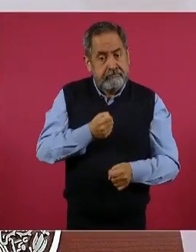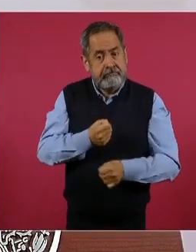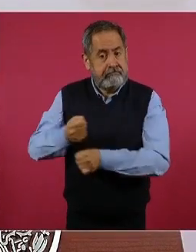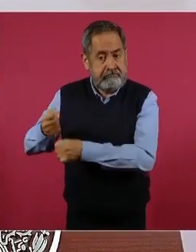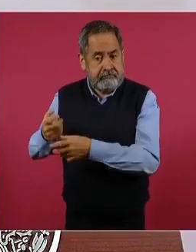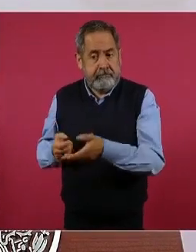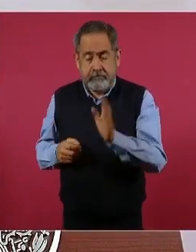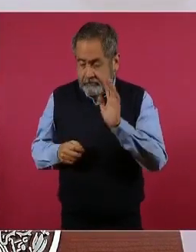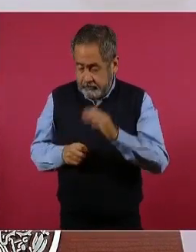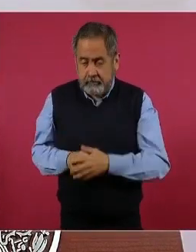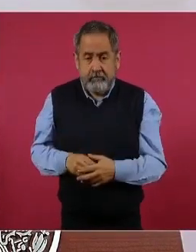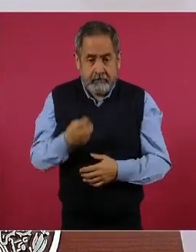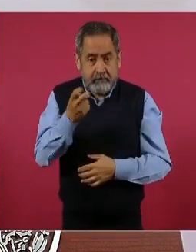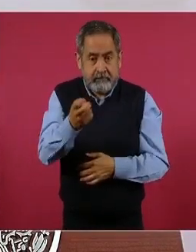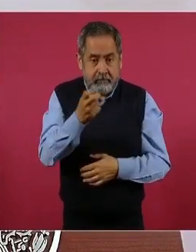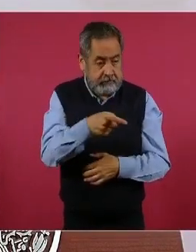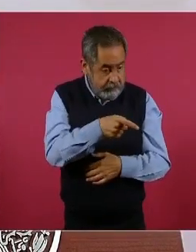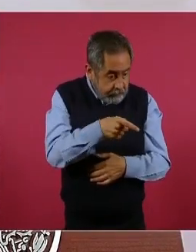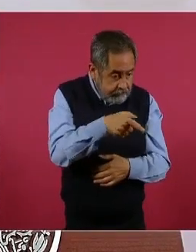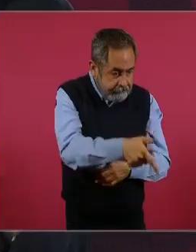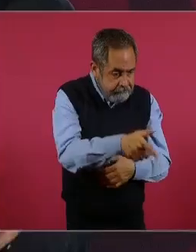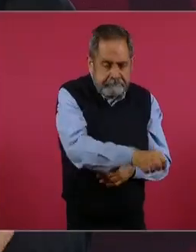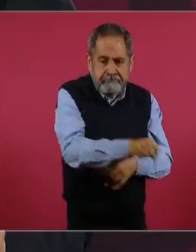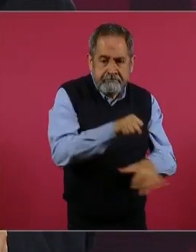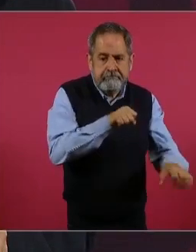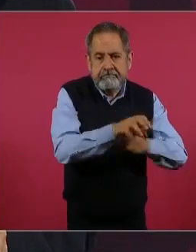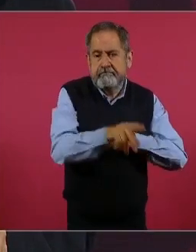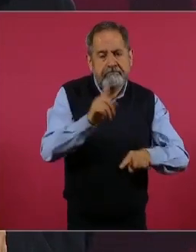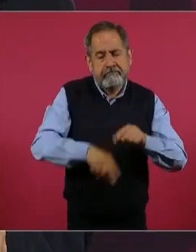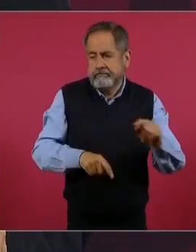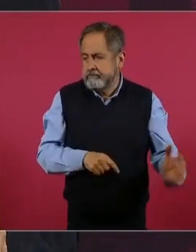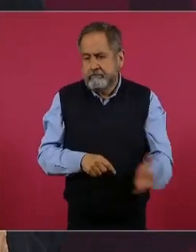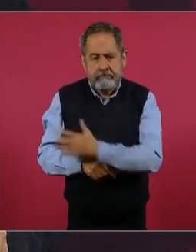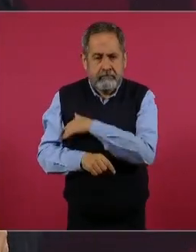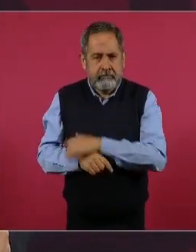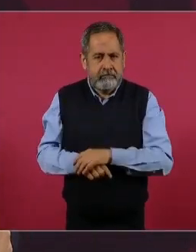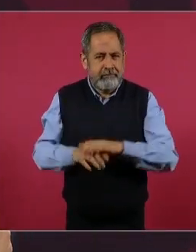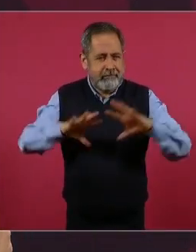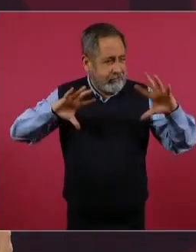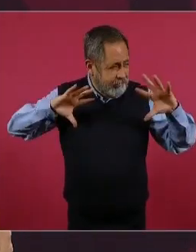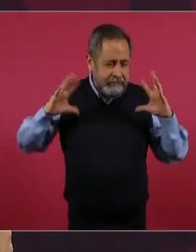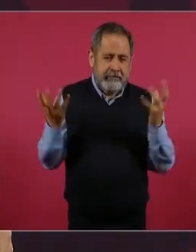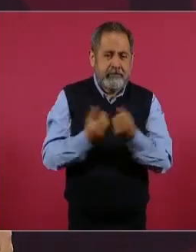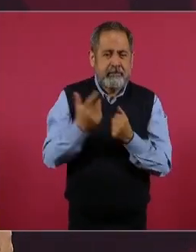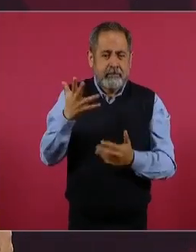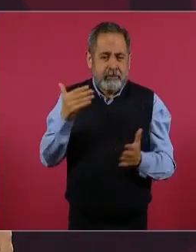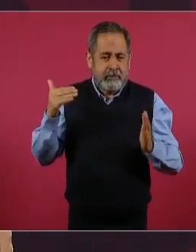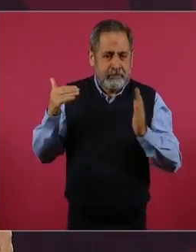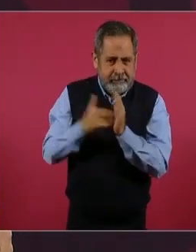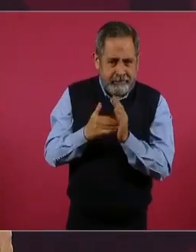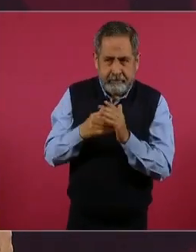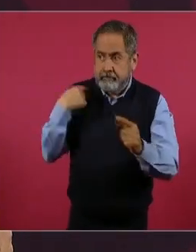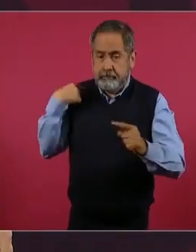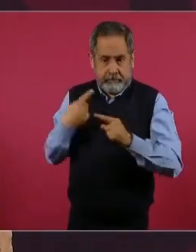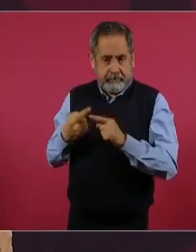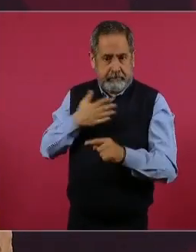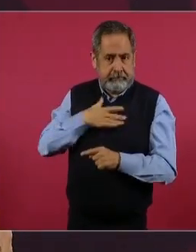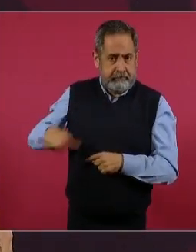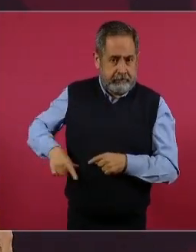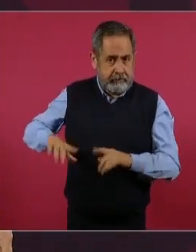armas de esas características. Y de esas 50,000 armas decomisadas en el gobierno